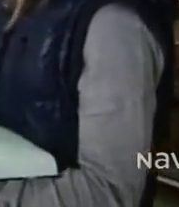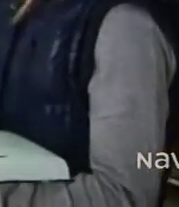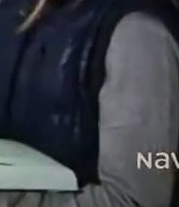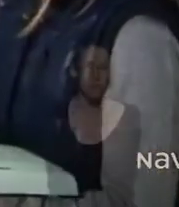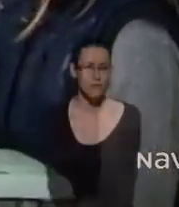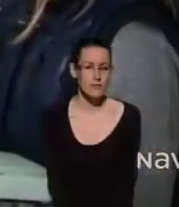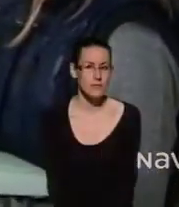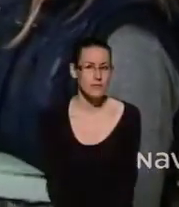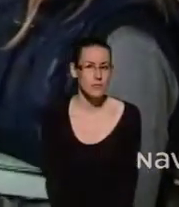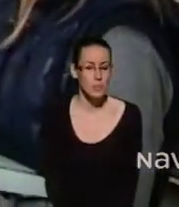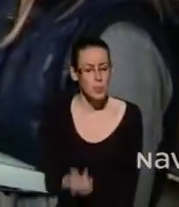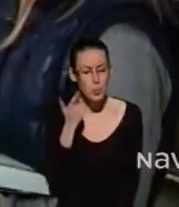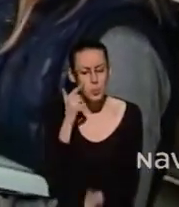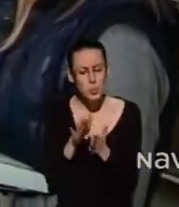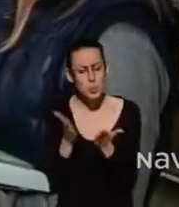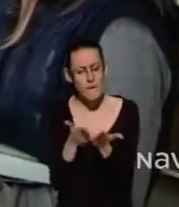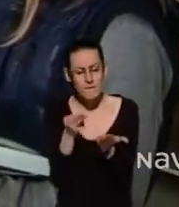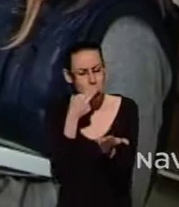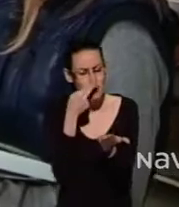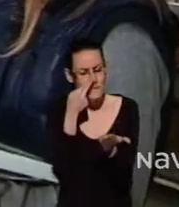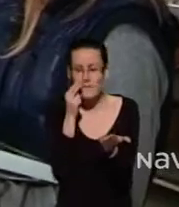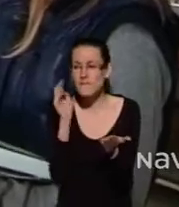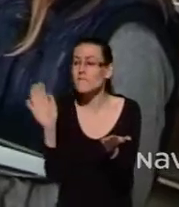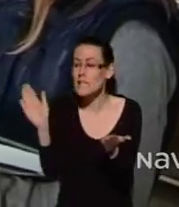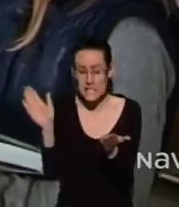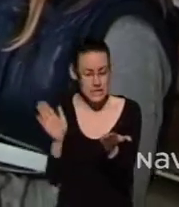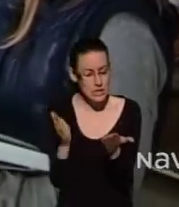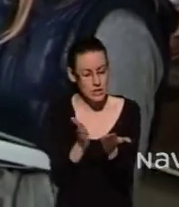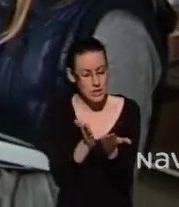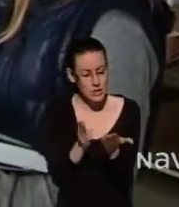Bueno, es un momento, que está muy interesante ahora el libro.